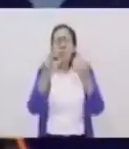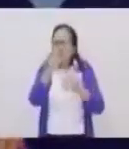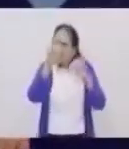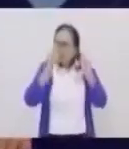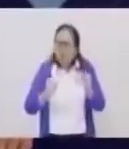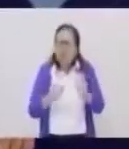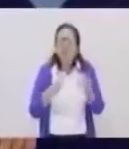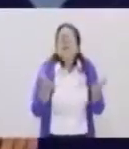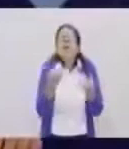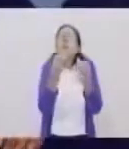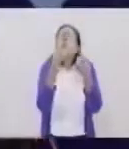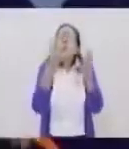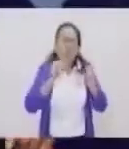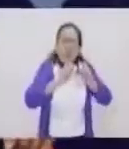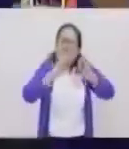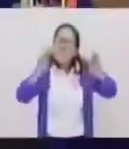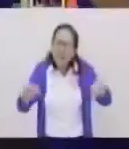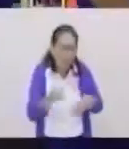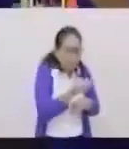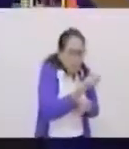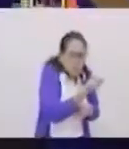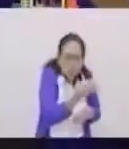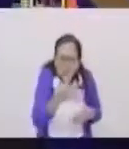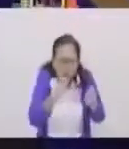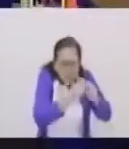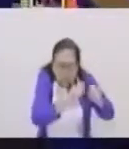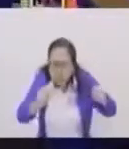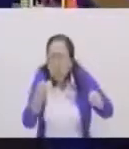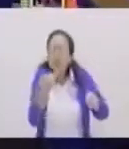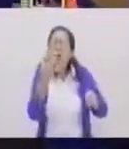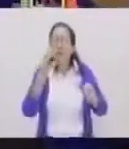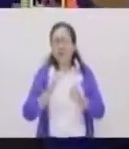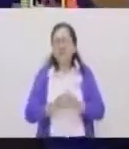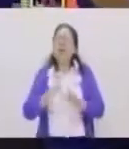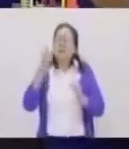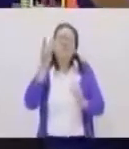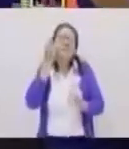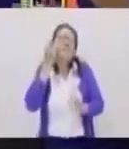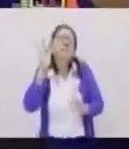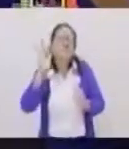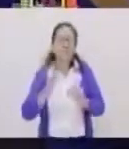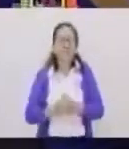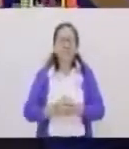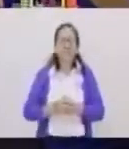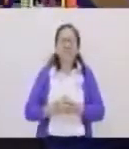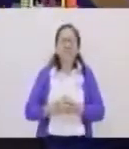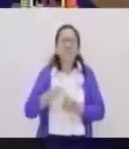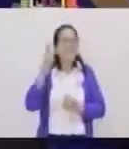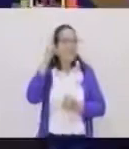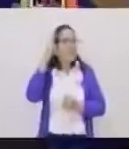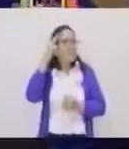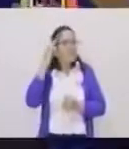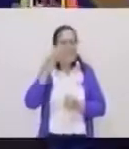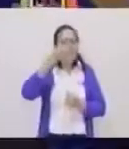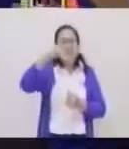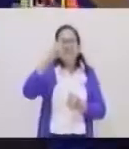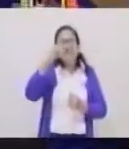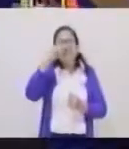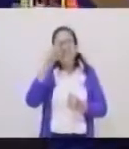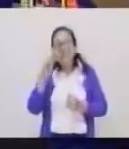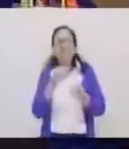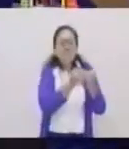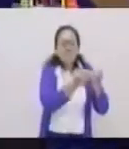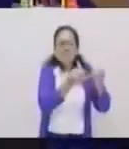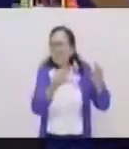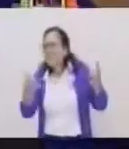mesa. ¿Puedes calcular tú cuánto mide la mesa? Muy bien, vamos a intentar. Recuerda que nuestro